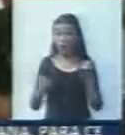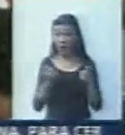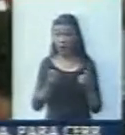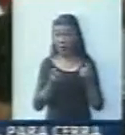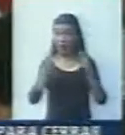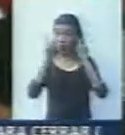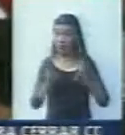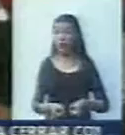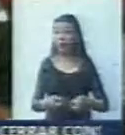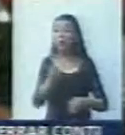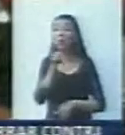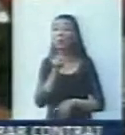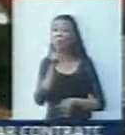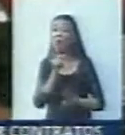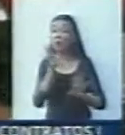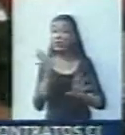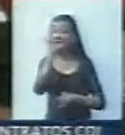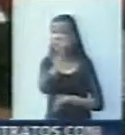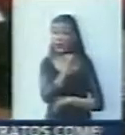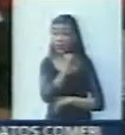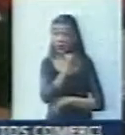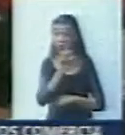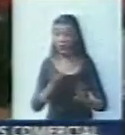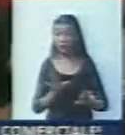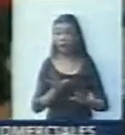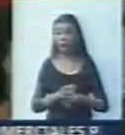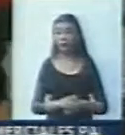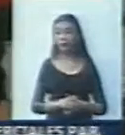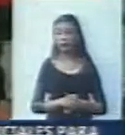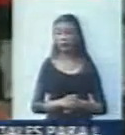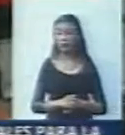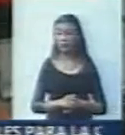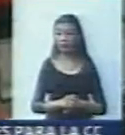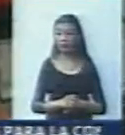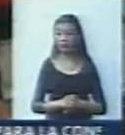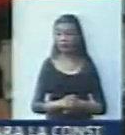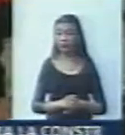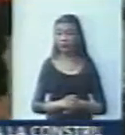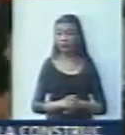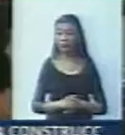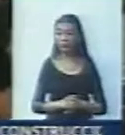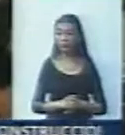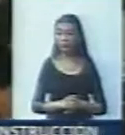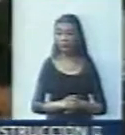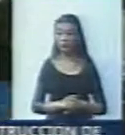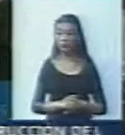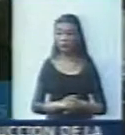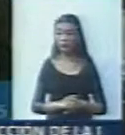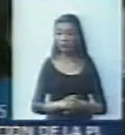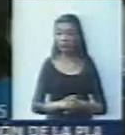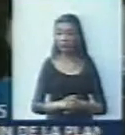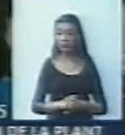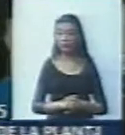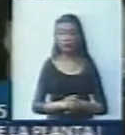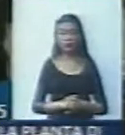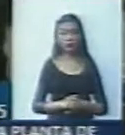exactamente. Pareciera que el que trabaja y trata de cumplir con su función, trata de cumplir con lo que le pide la comunidad, es